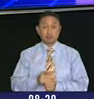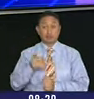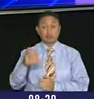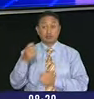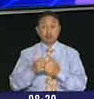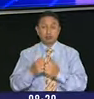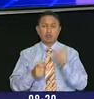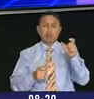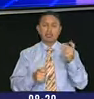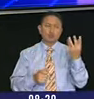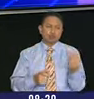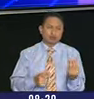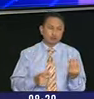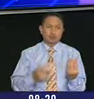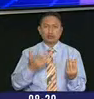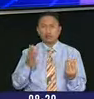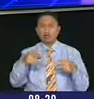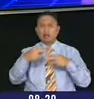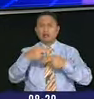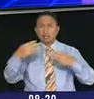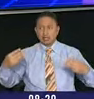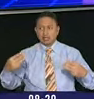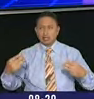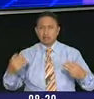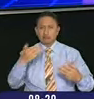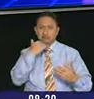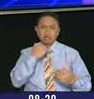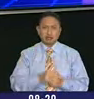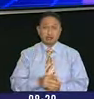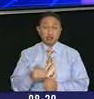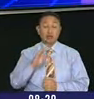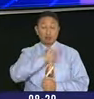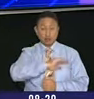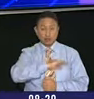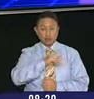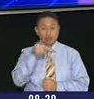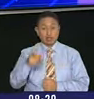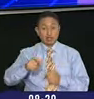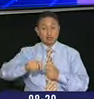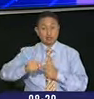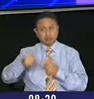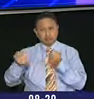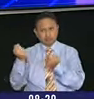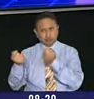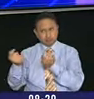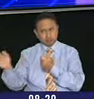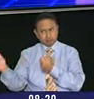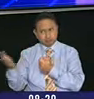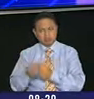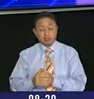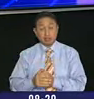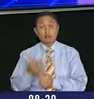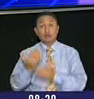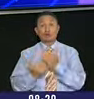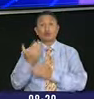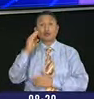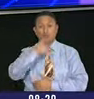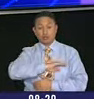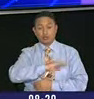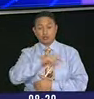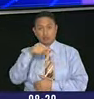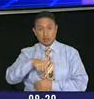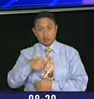poco personal, o no hay para repuestos. ¿Qué será? No sé, el municipio tendrá que ajustar las tuercas, entendemos. Es un municipio nuevo el que tenemos